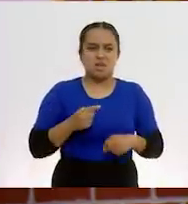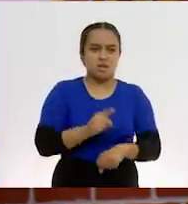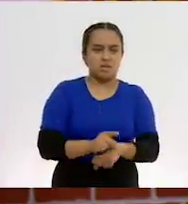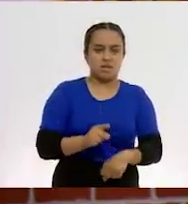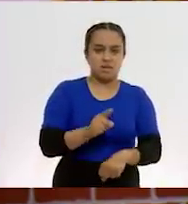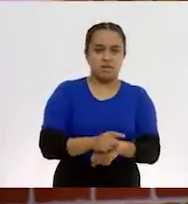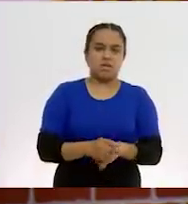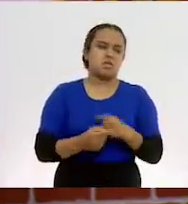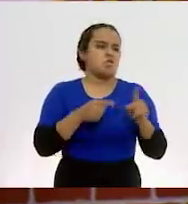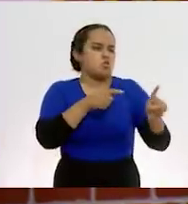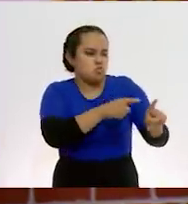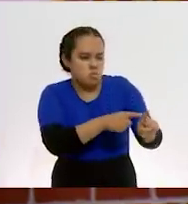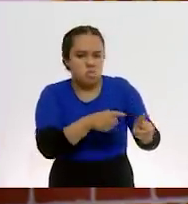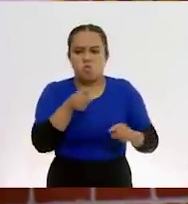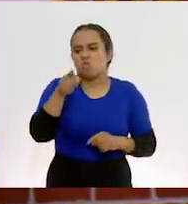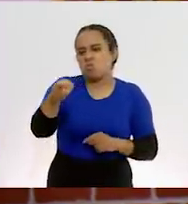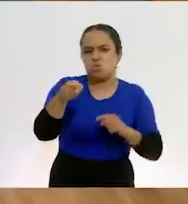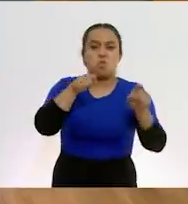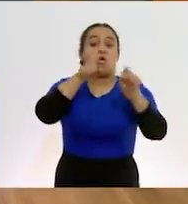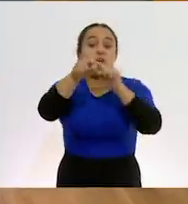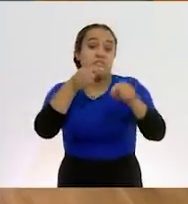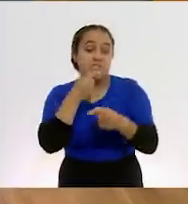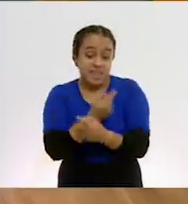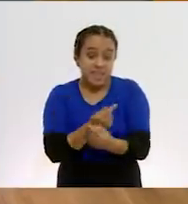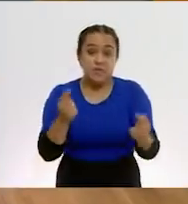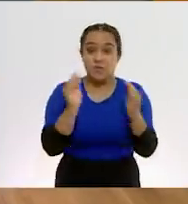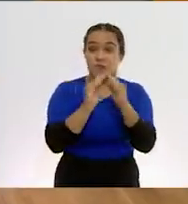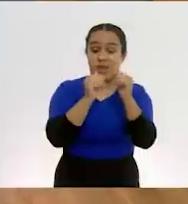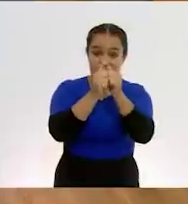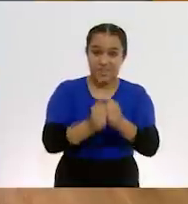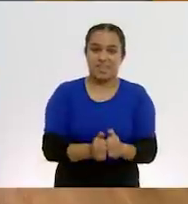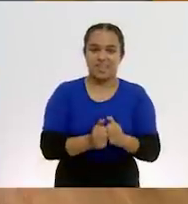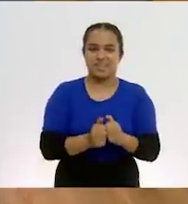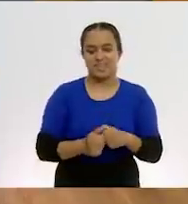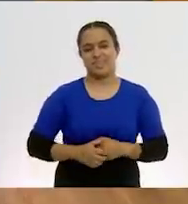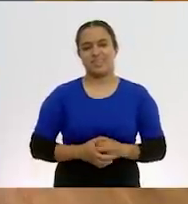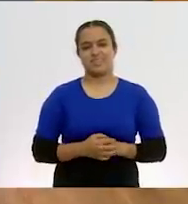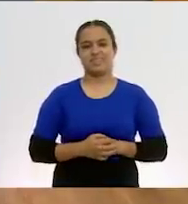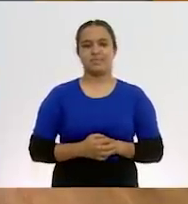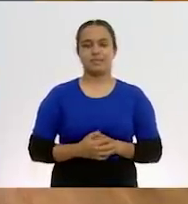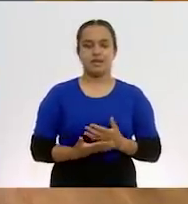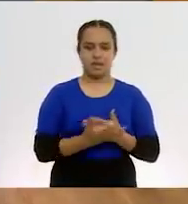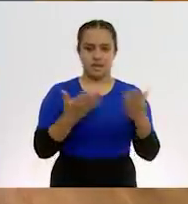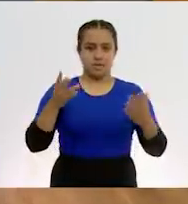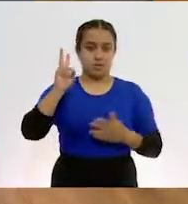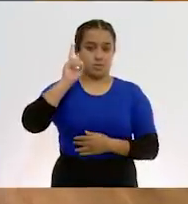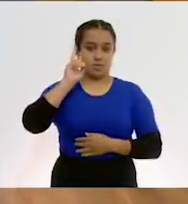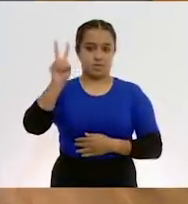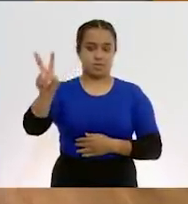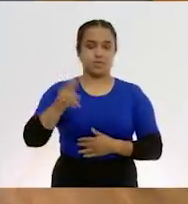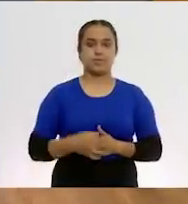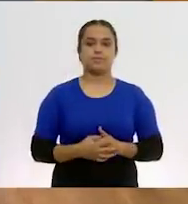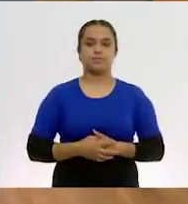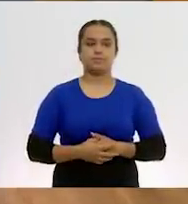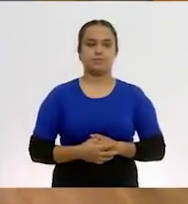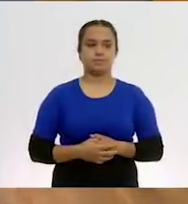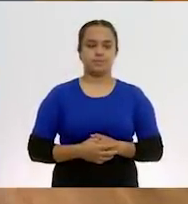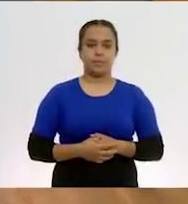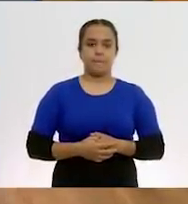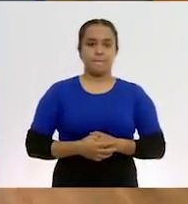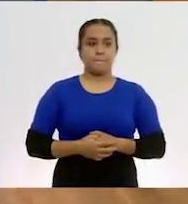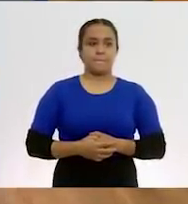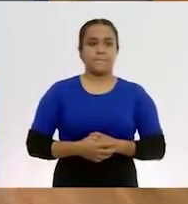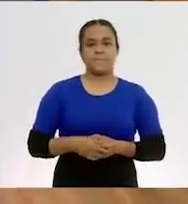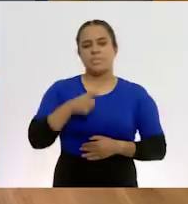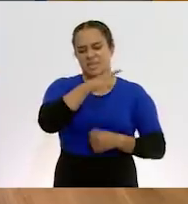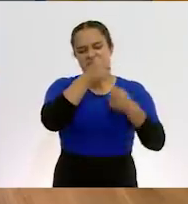tú como yo, como los niños y las niñas allá en su casa, pues conocen. Muy bien. Vamos a ver. Ay,